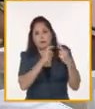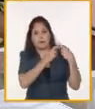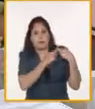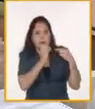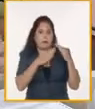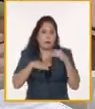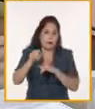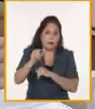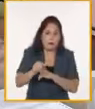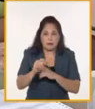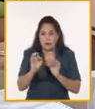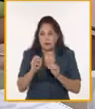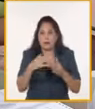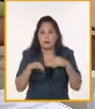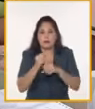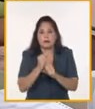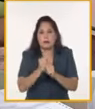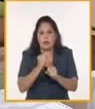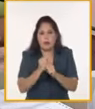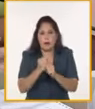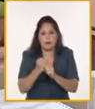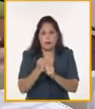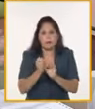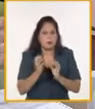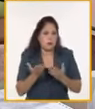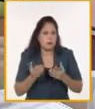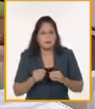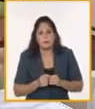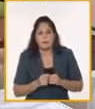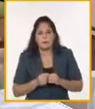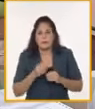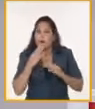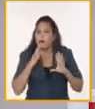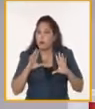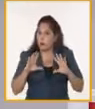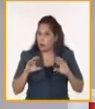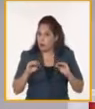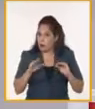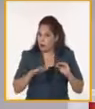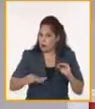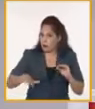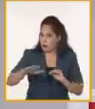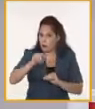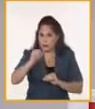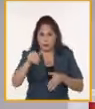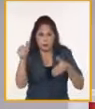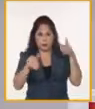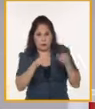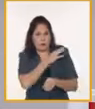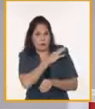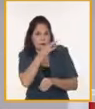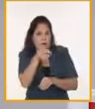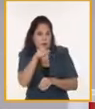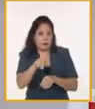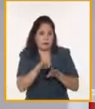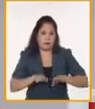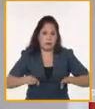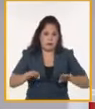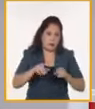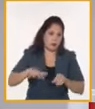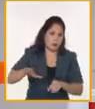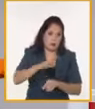del Ministerio de trabajo y seguridad social ministro Bueno buenas noches Alí a todos las personas que nos acompañan a